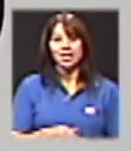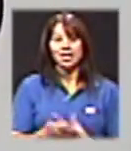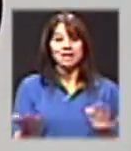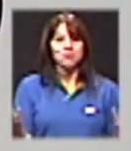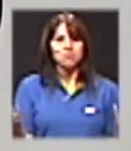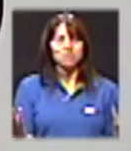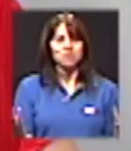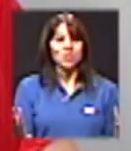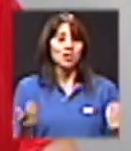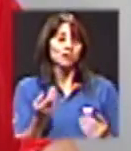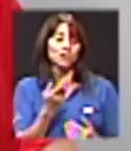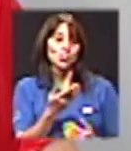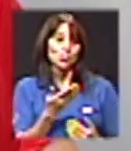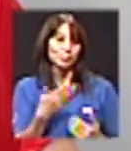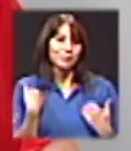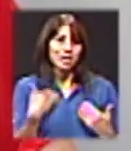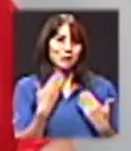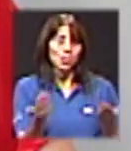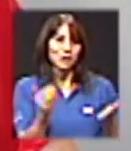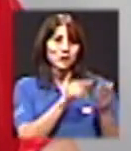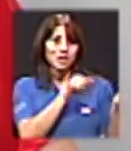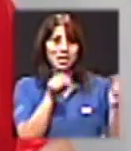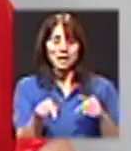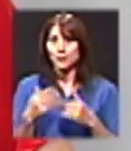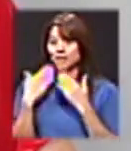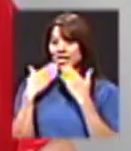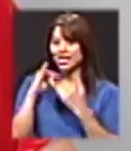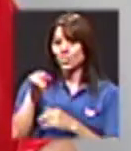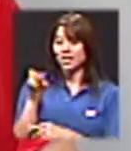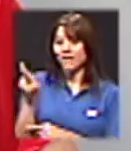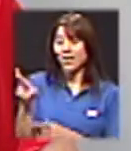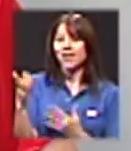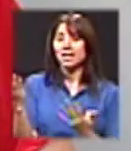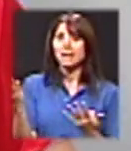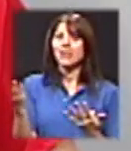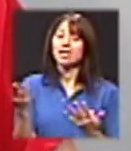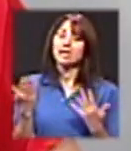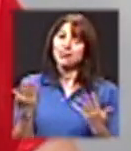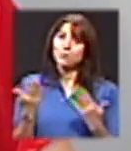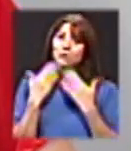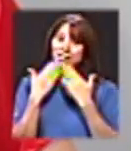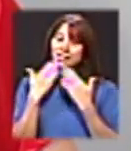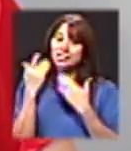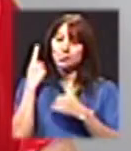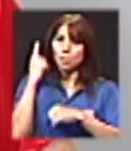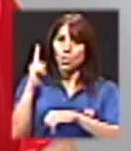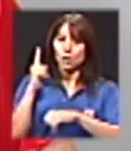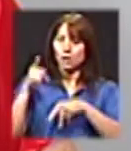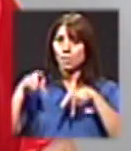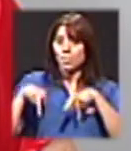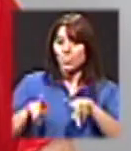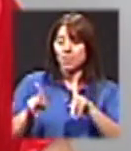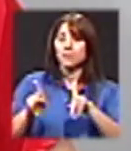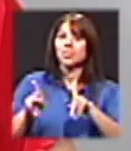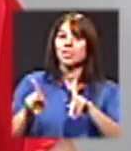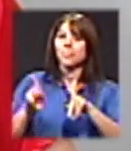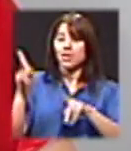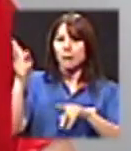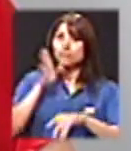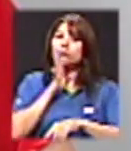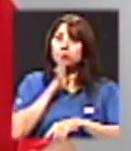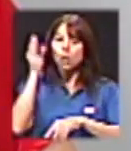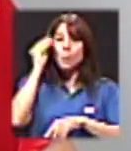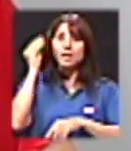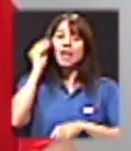Fue un placer volverla a tener aquí. Muchas gracias, Juan Rafael, y muchas gracias por permitirme opinar sobre lo